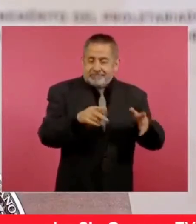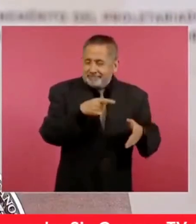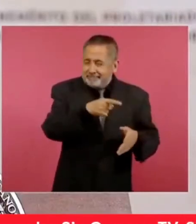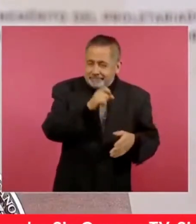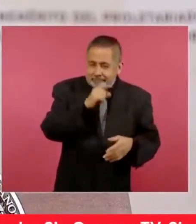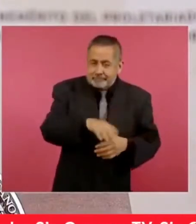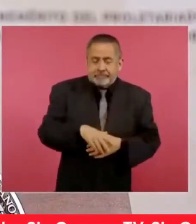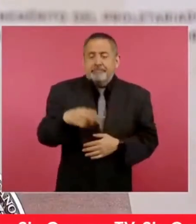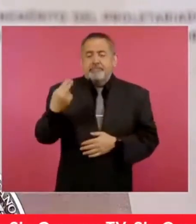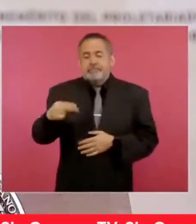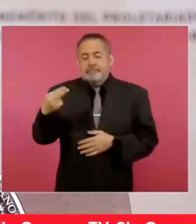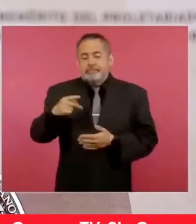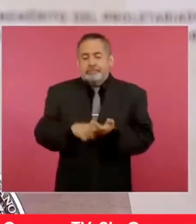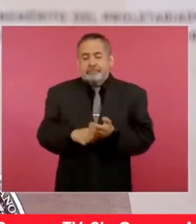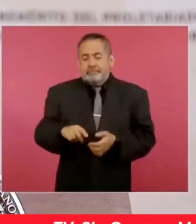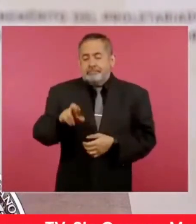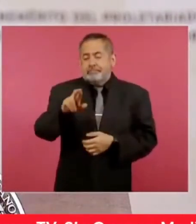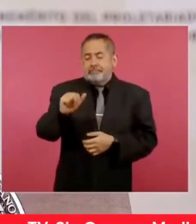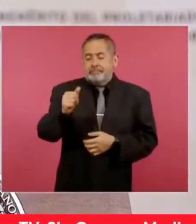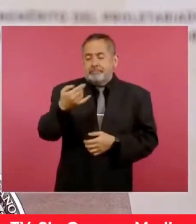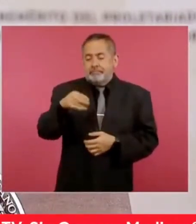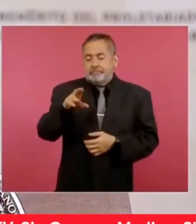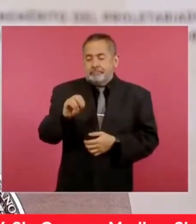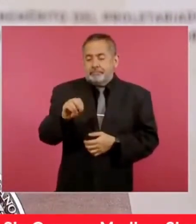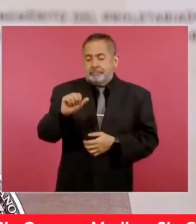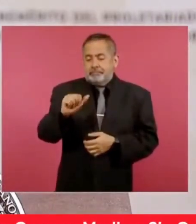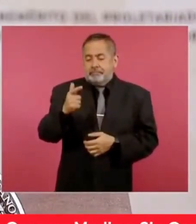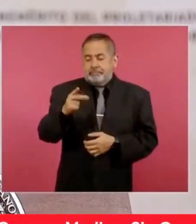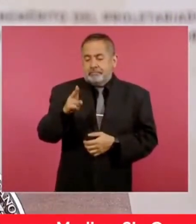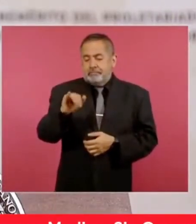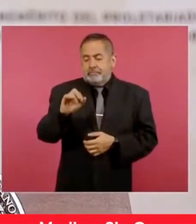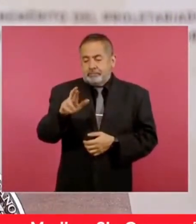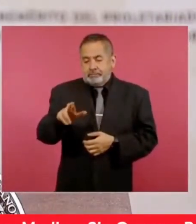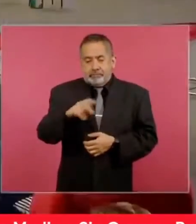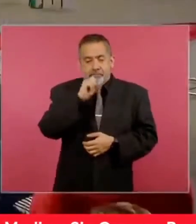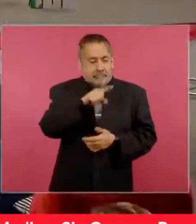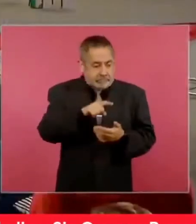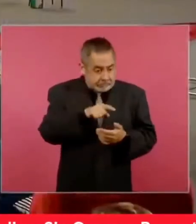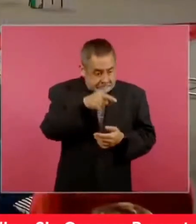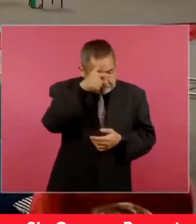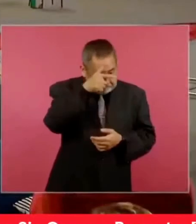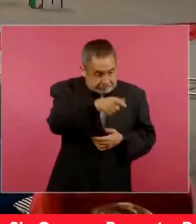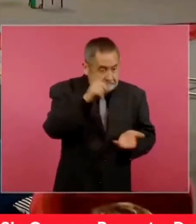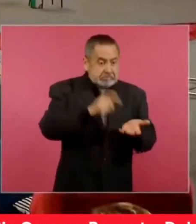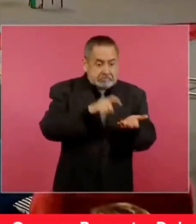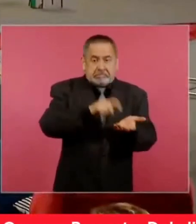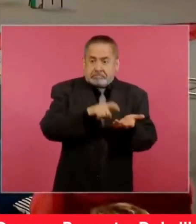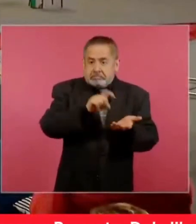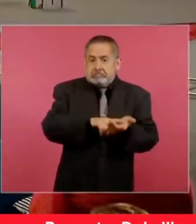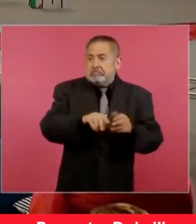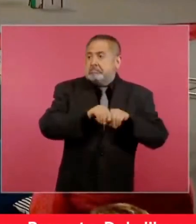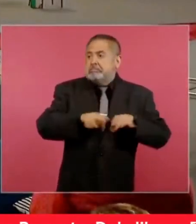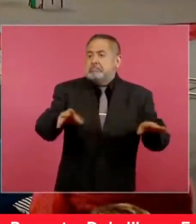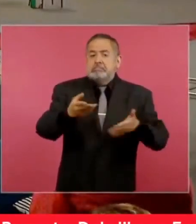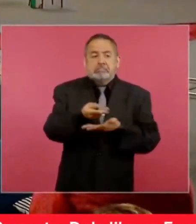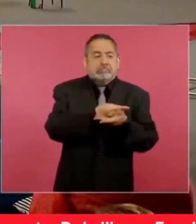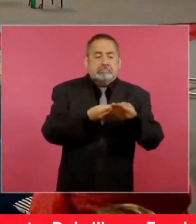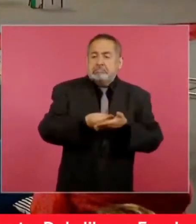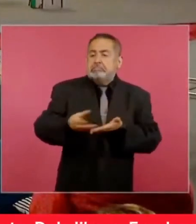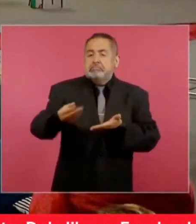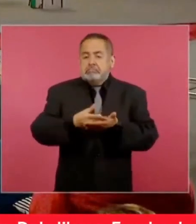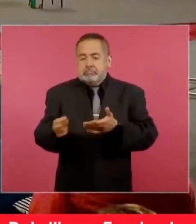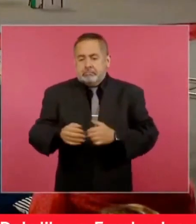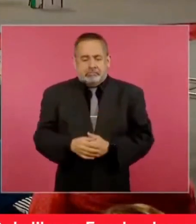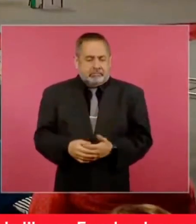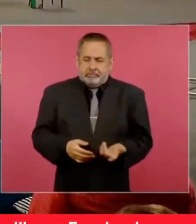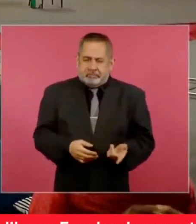Su nombre es Raimundo Tenorio Aguilar. Él también le dio vuelo al bulo y en su cuenta agregó: "Hay más